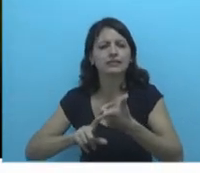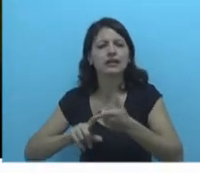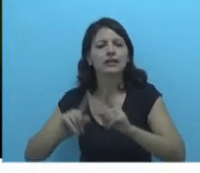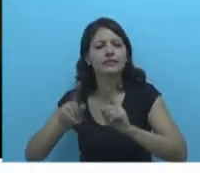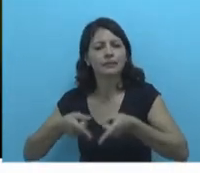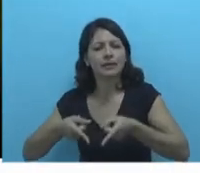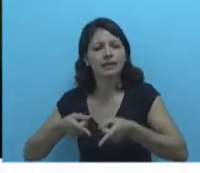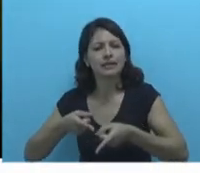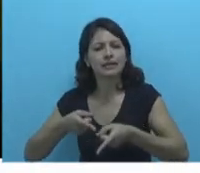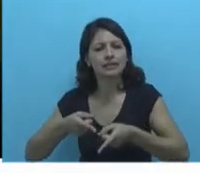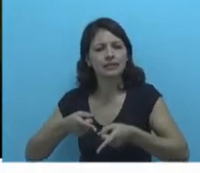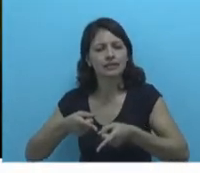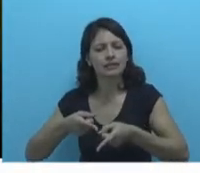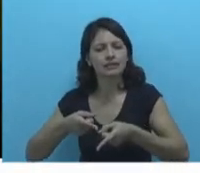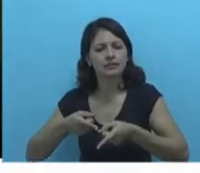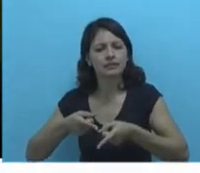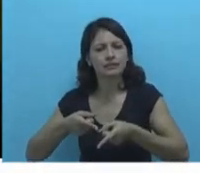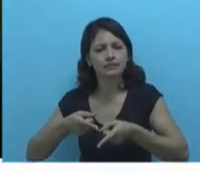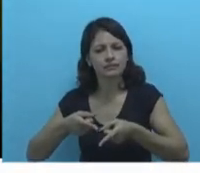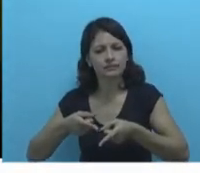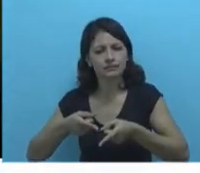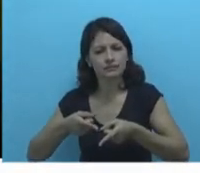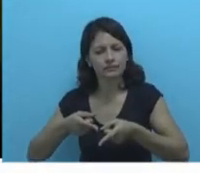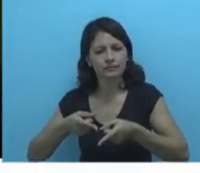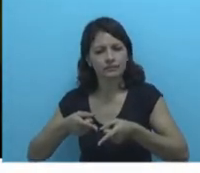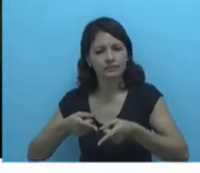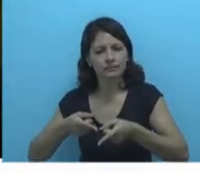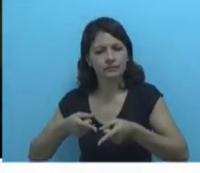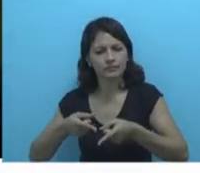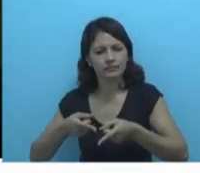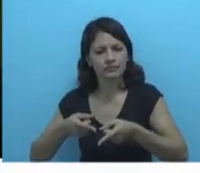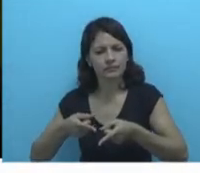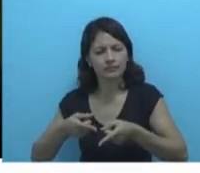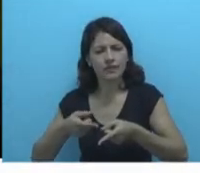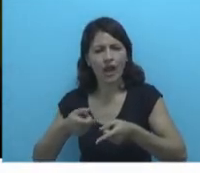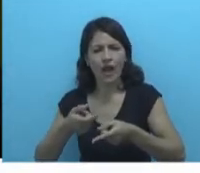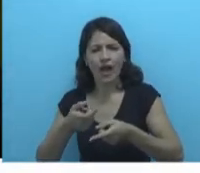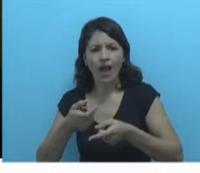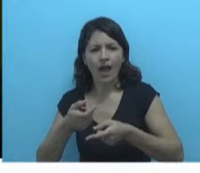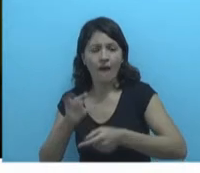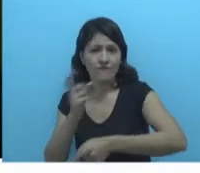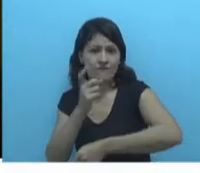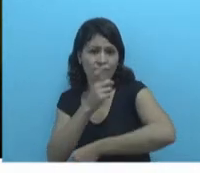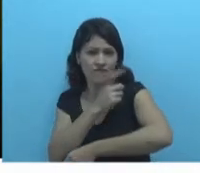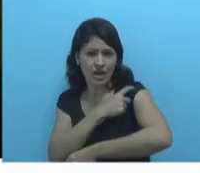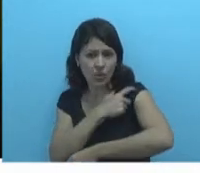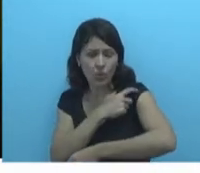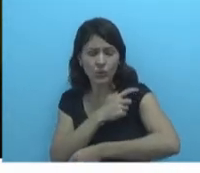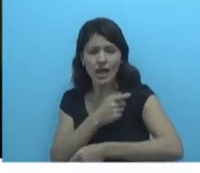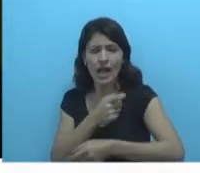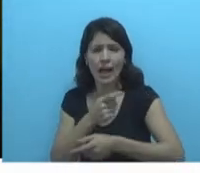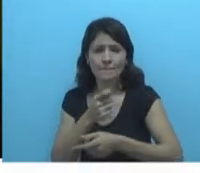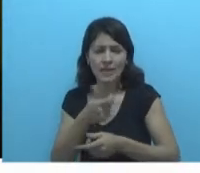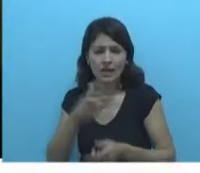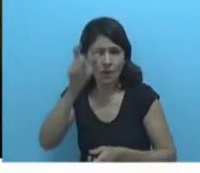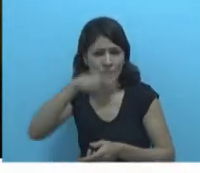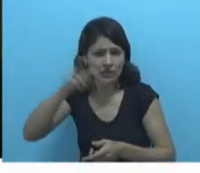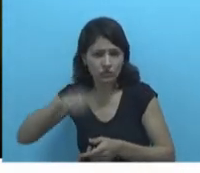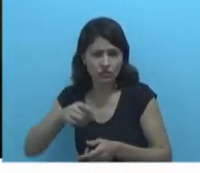inclusive siendo bastante resistentes a las vacunas que se han desarrollado.